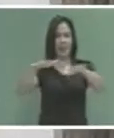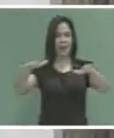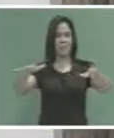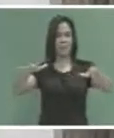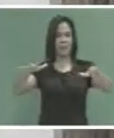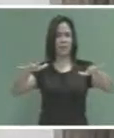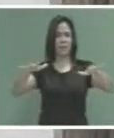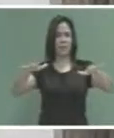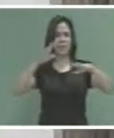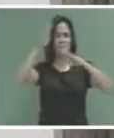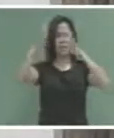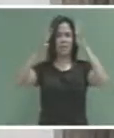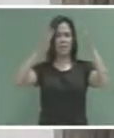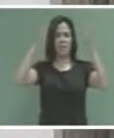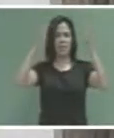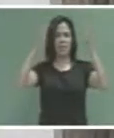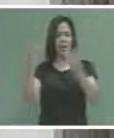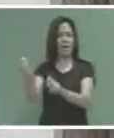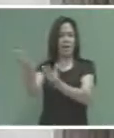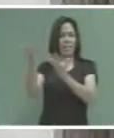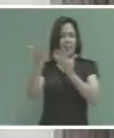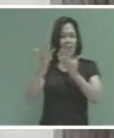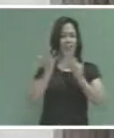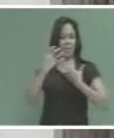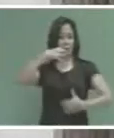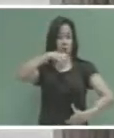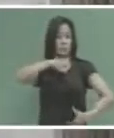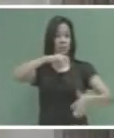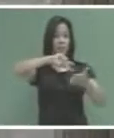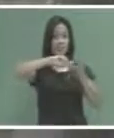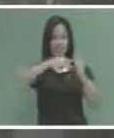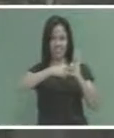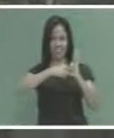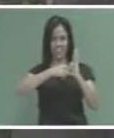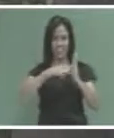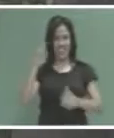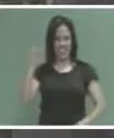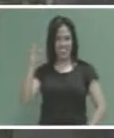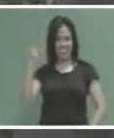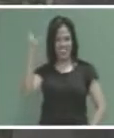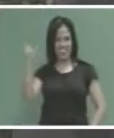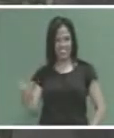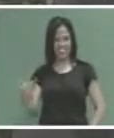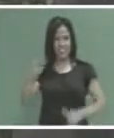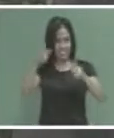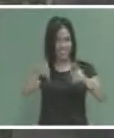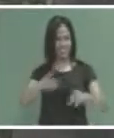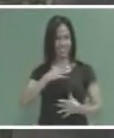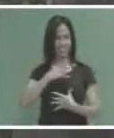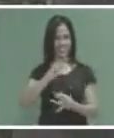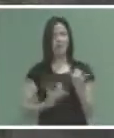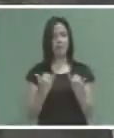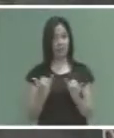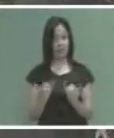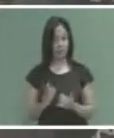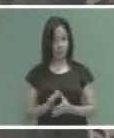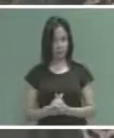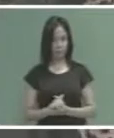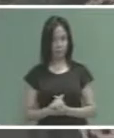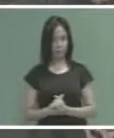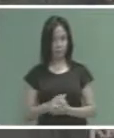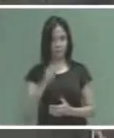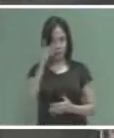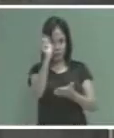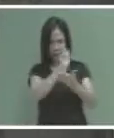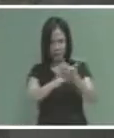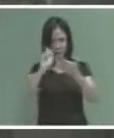espontánea intuitivamente le dan su propio significado. Ramón Almanza es gente interesante. Estoy viendo en este